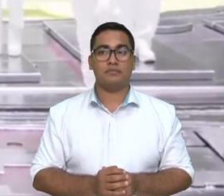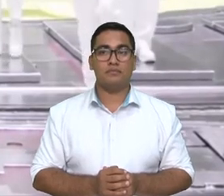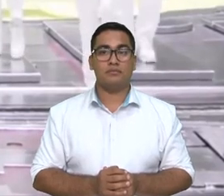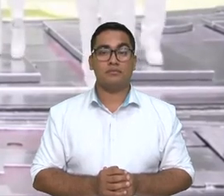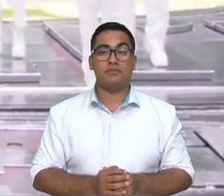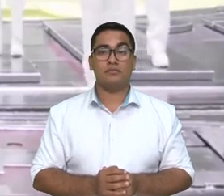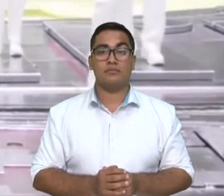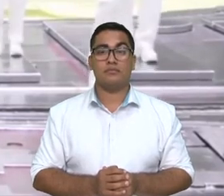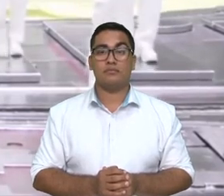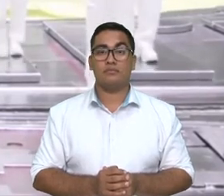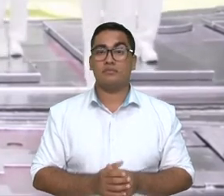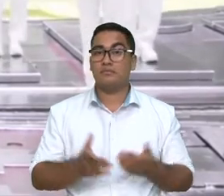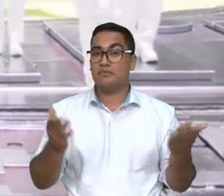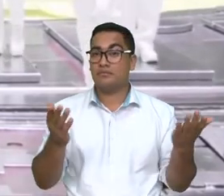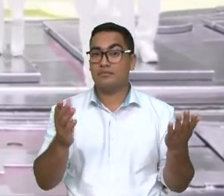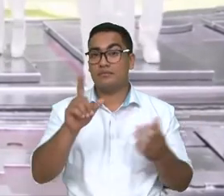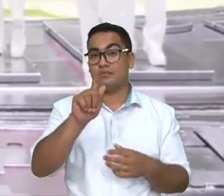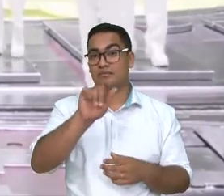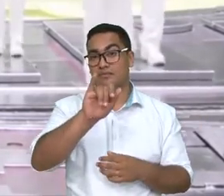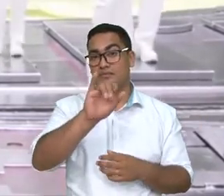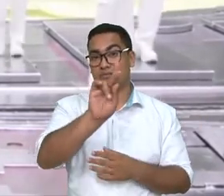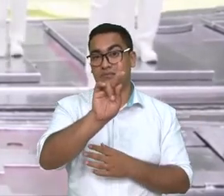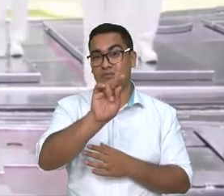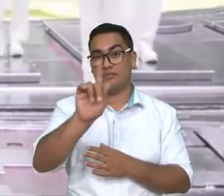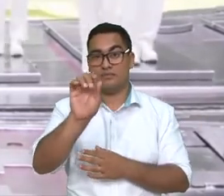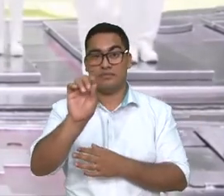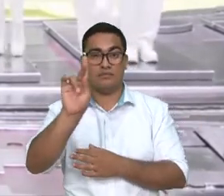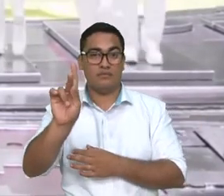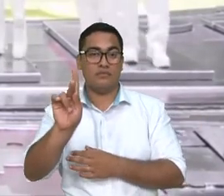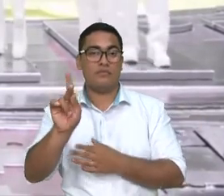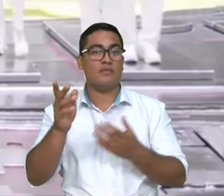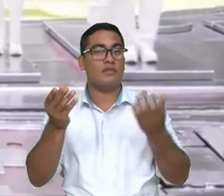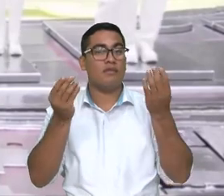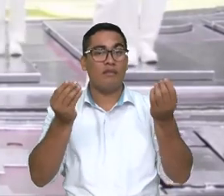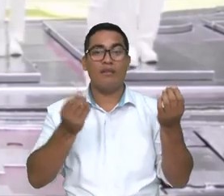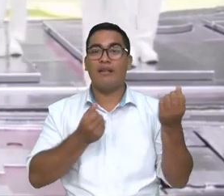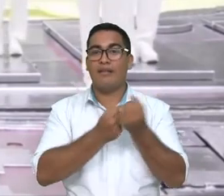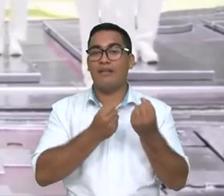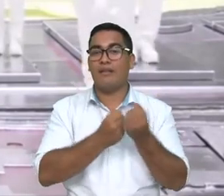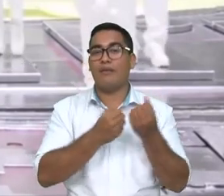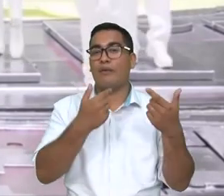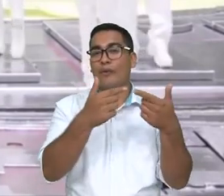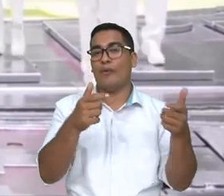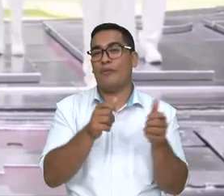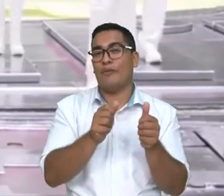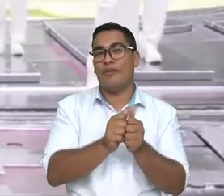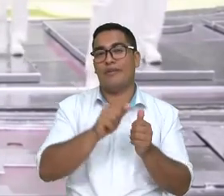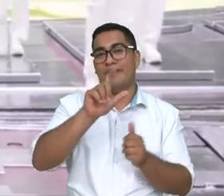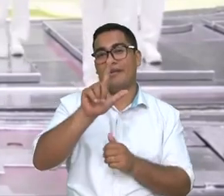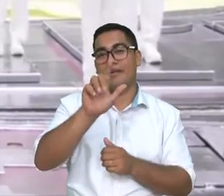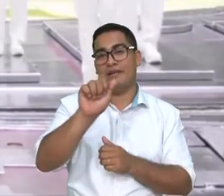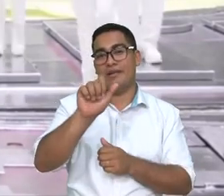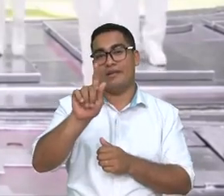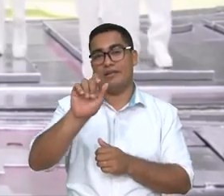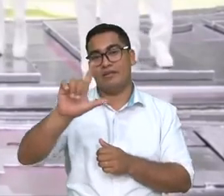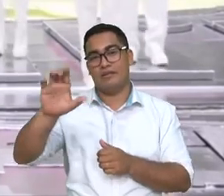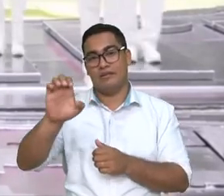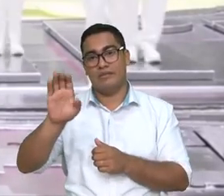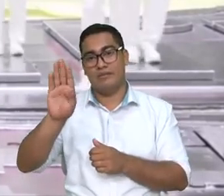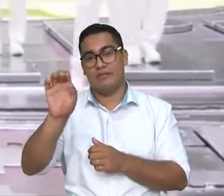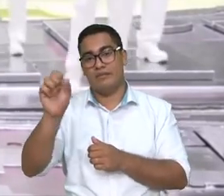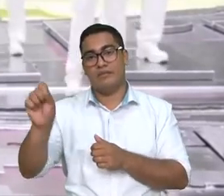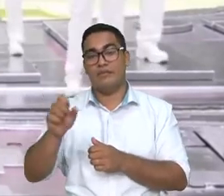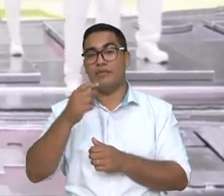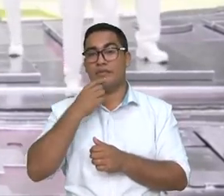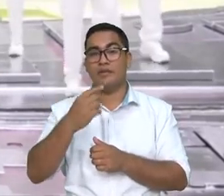La tendencia de la plataforma de TikTok es el reto de apoyo a la banda Little Big, que representará a Rusia en el Festival de la Canción